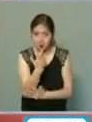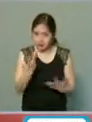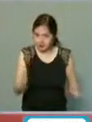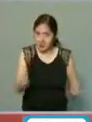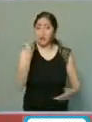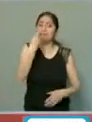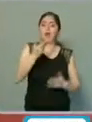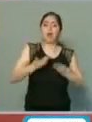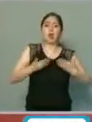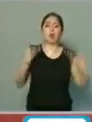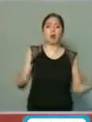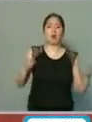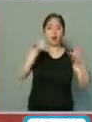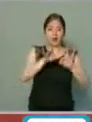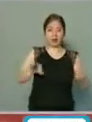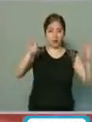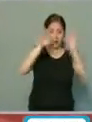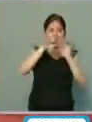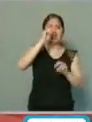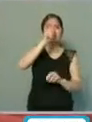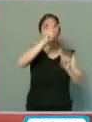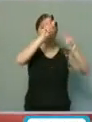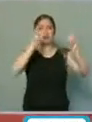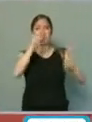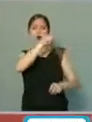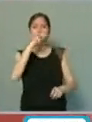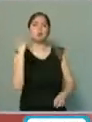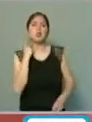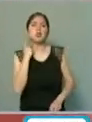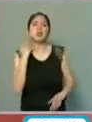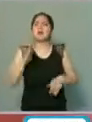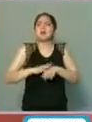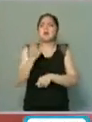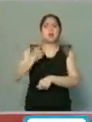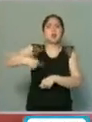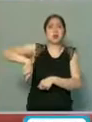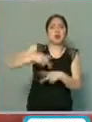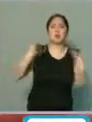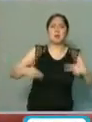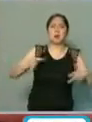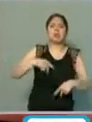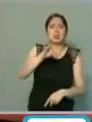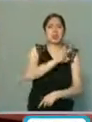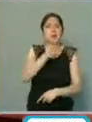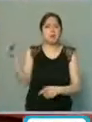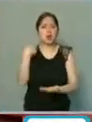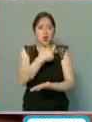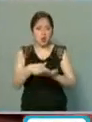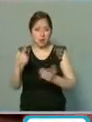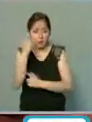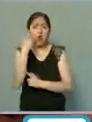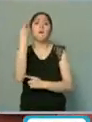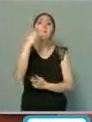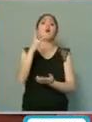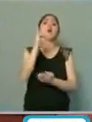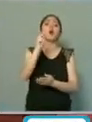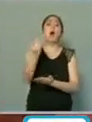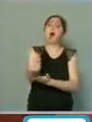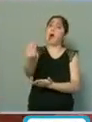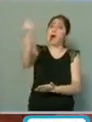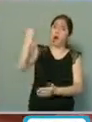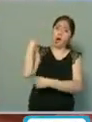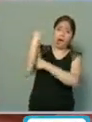muy importante que es el tema político. ¿Por qué las personas pueden tener acceso a estas armas y por qué no se les han puesto restricciones desde hace